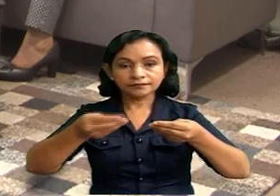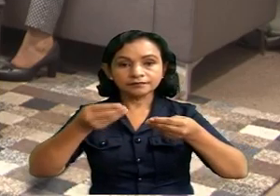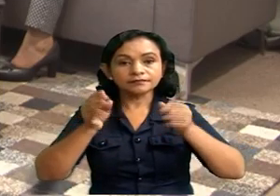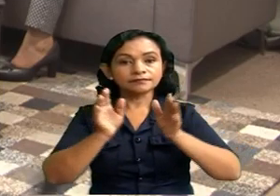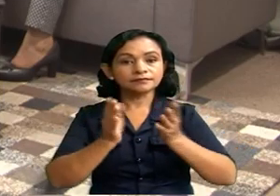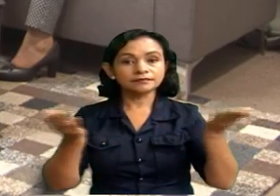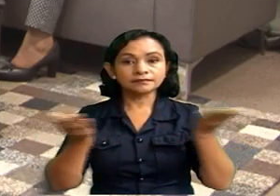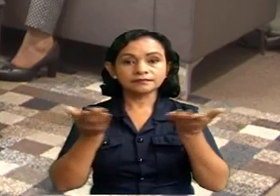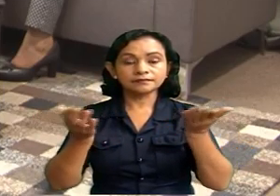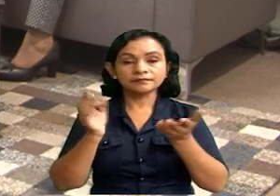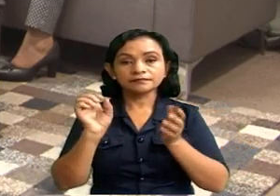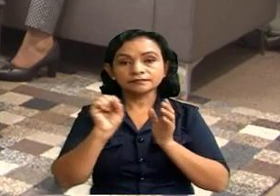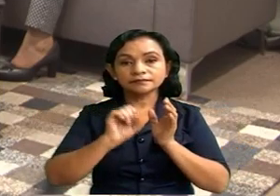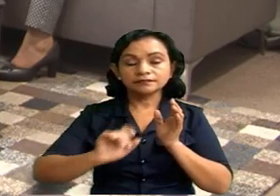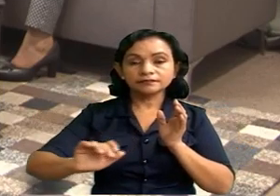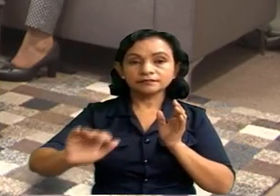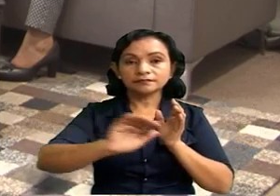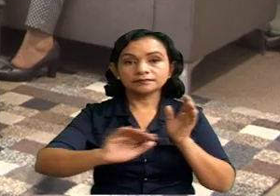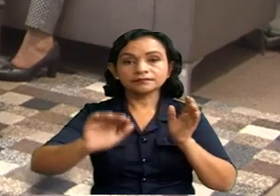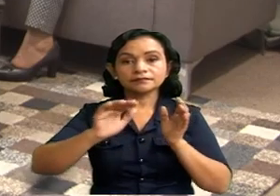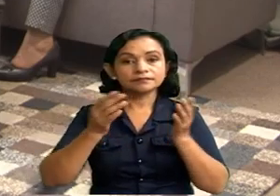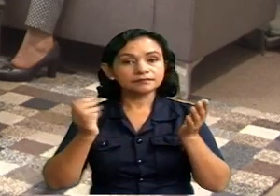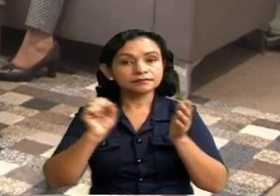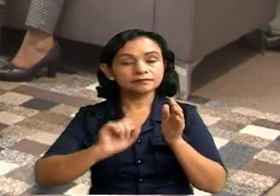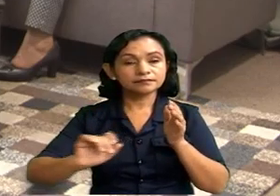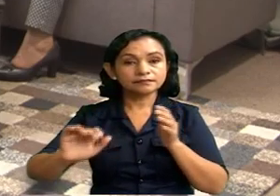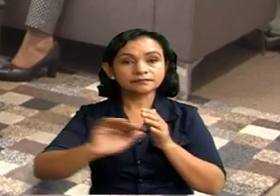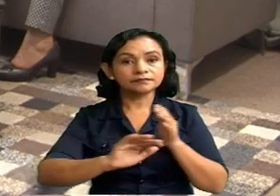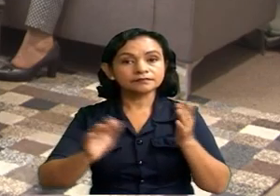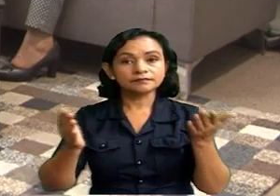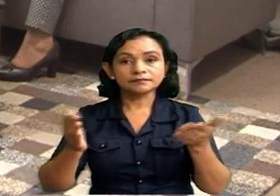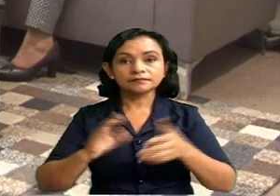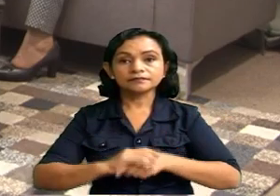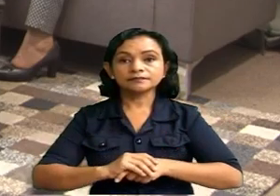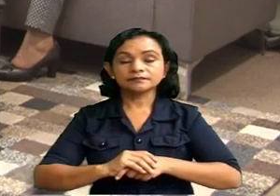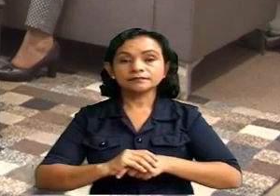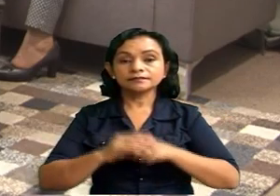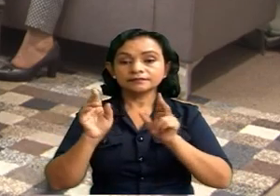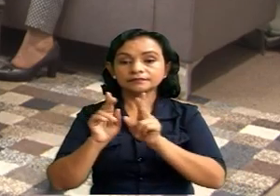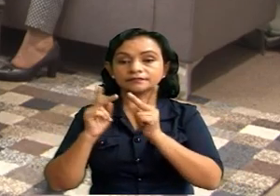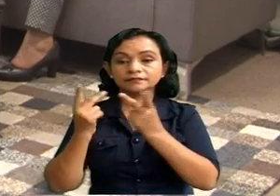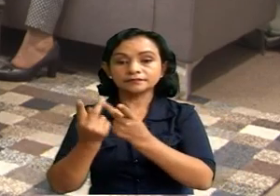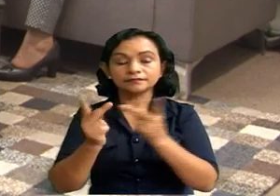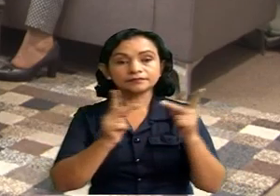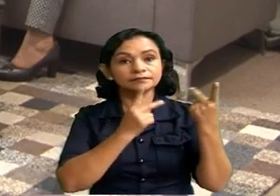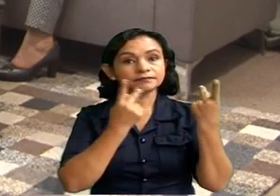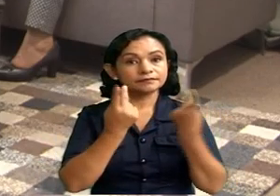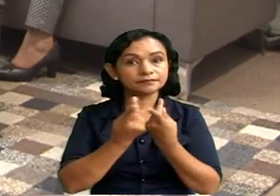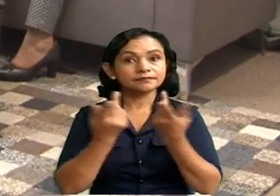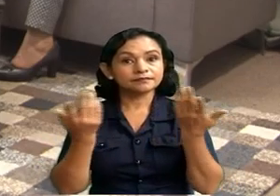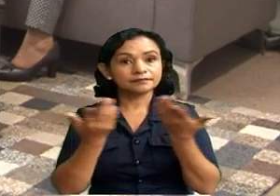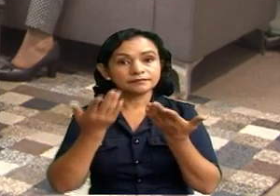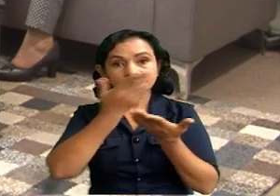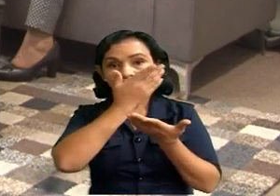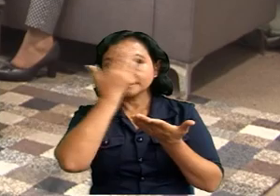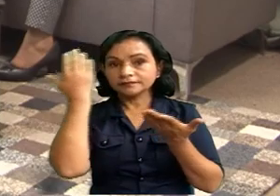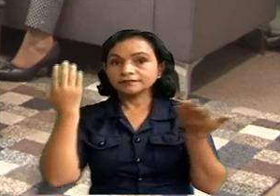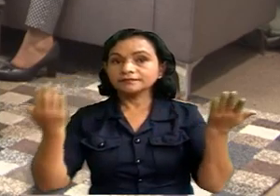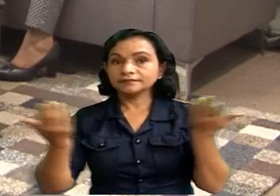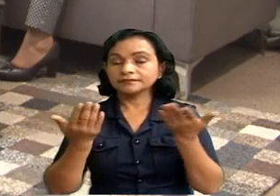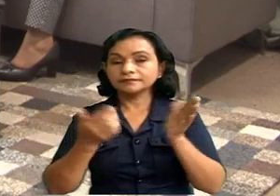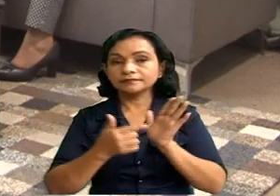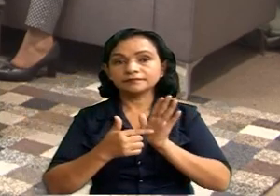precisamente en esas sociedades que habían, en esas sociedades, en esos pueblos que estaban olvidados.